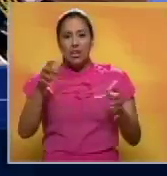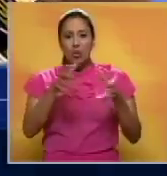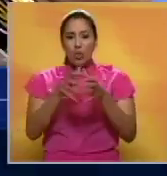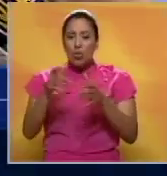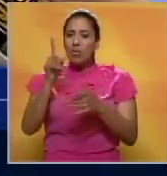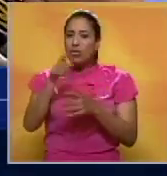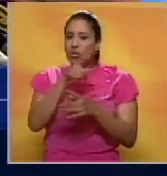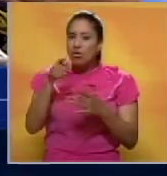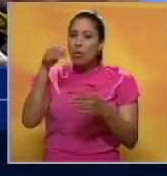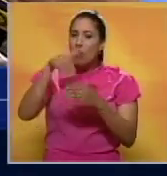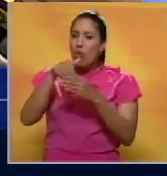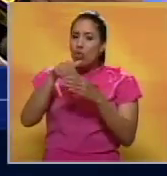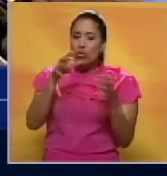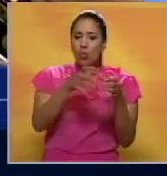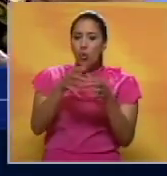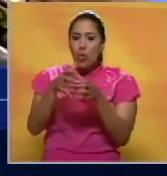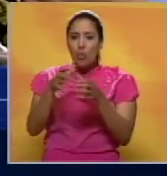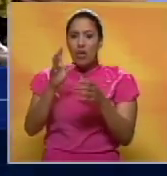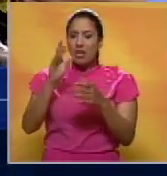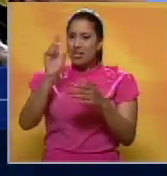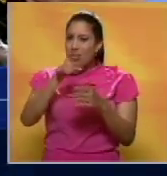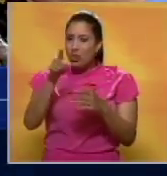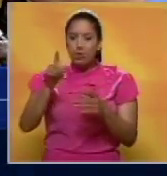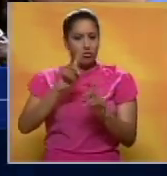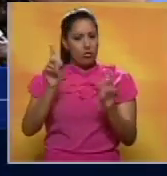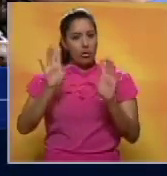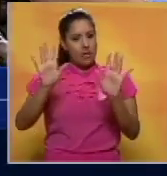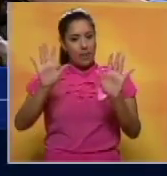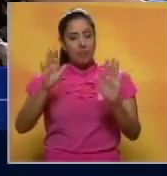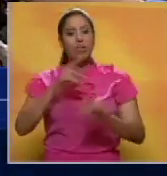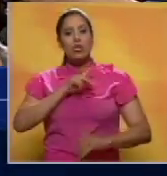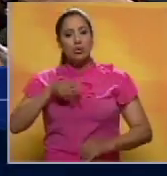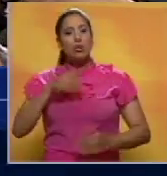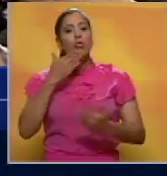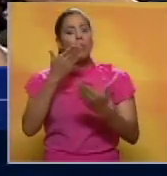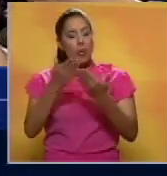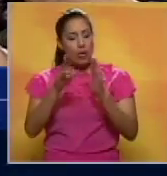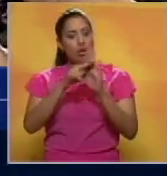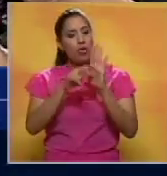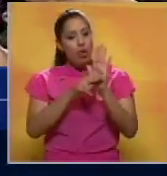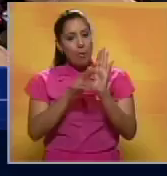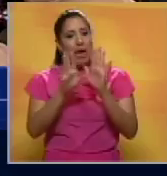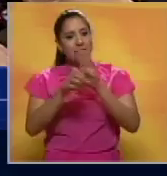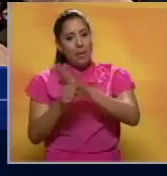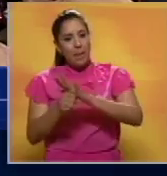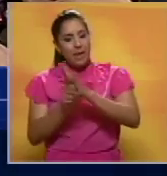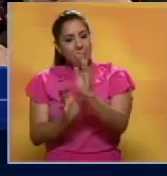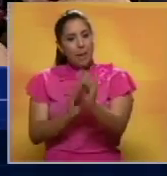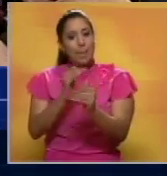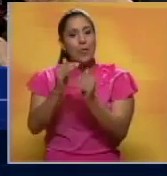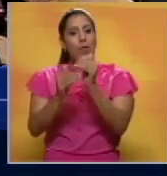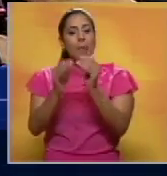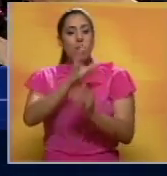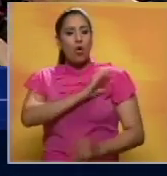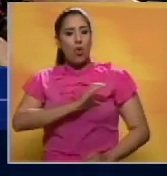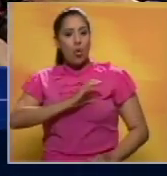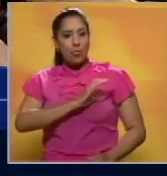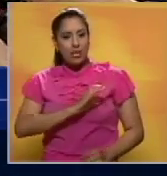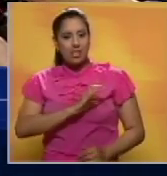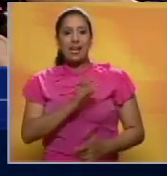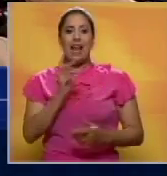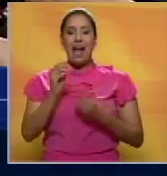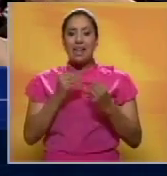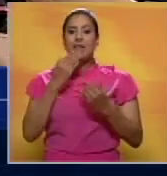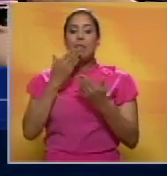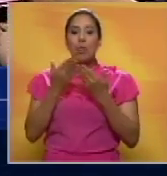se descartan? ¿Elecciones sectoriales se descartan en esta Asamblea Nacional? No, están propuestas en el decreto y en las bases comiciales que